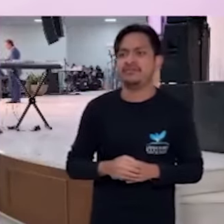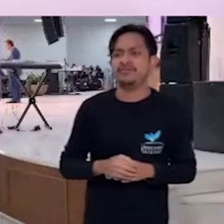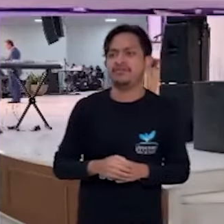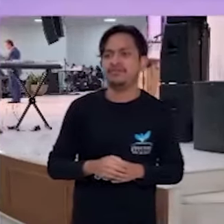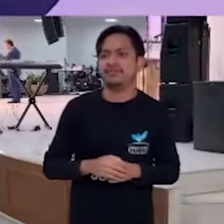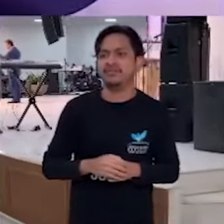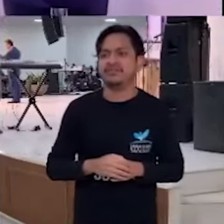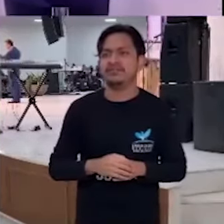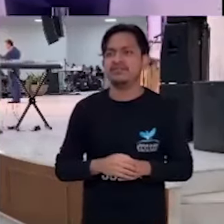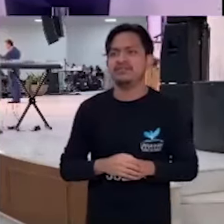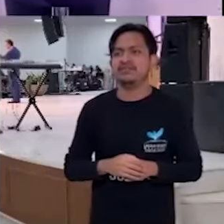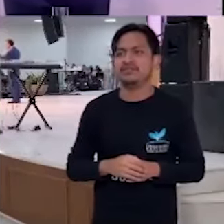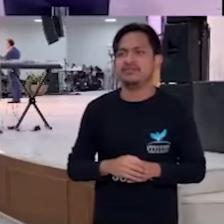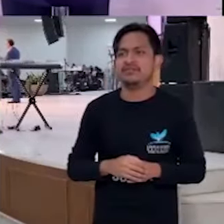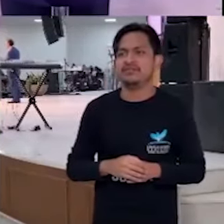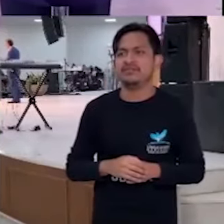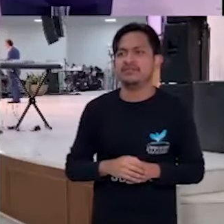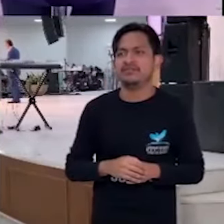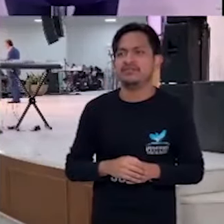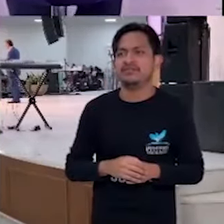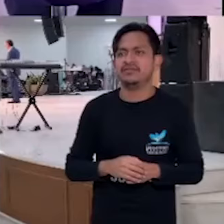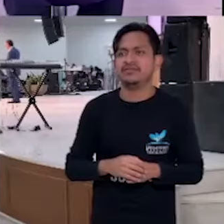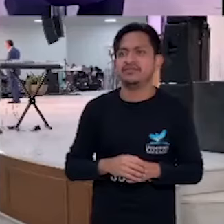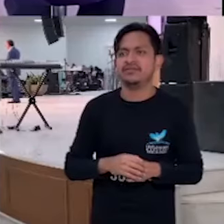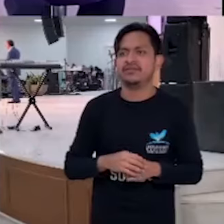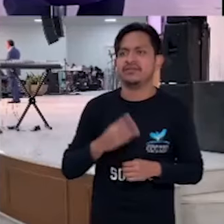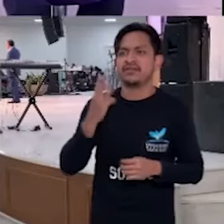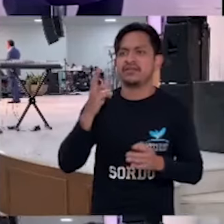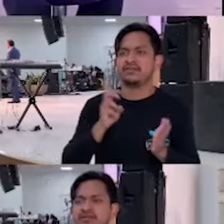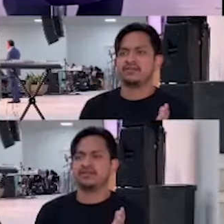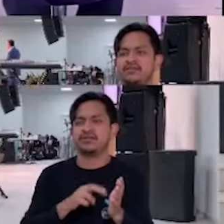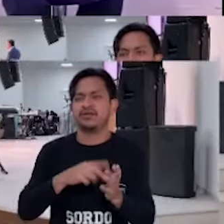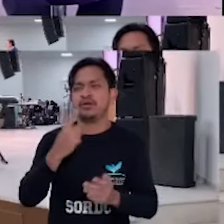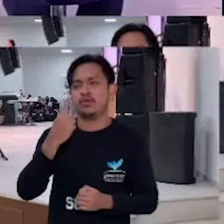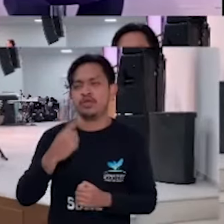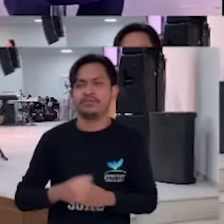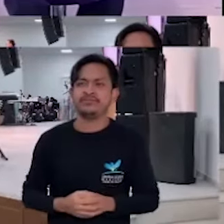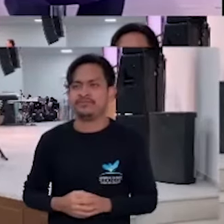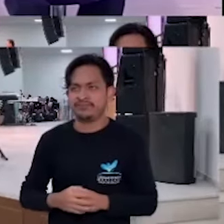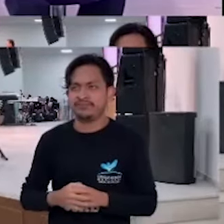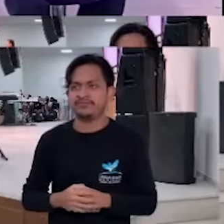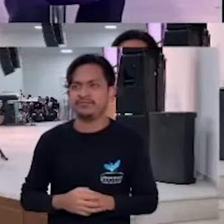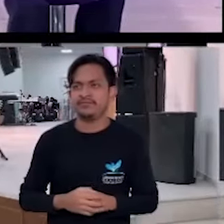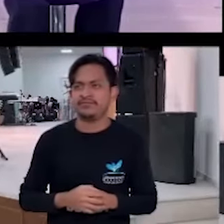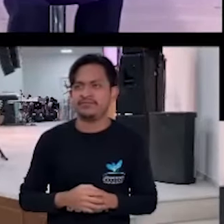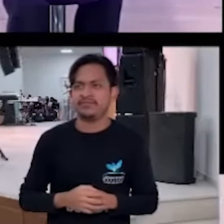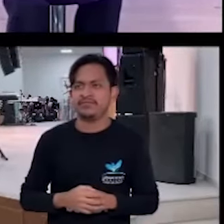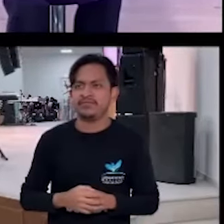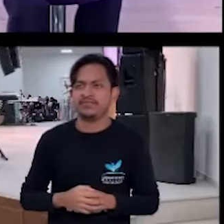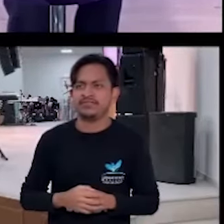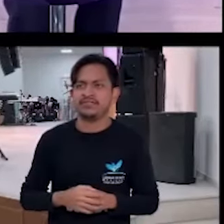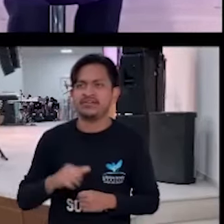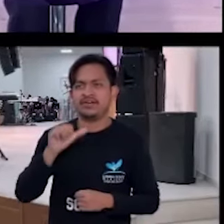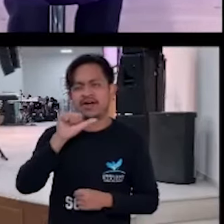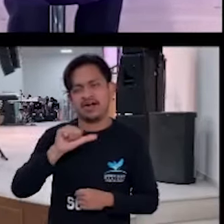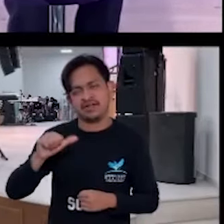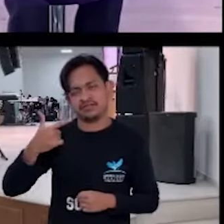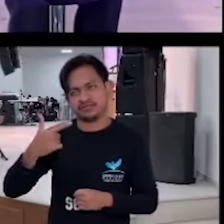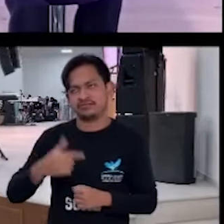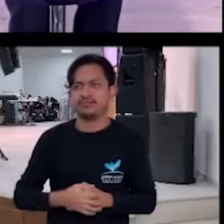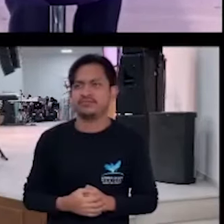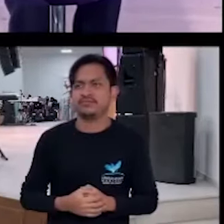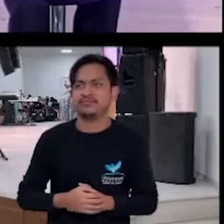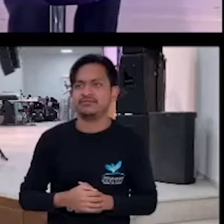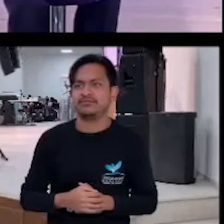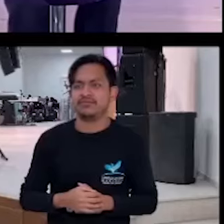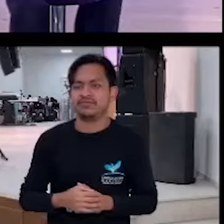Timoteo, capítulo 3, versículo 1 hasta el versículo 7. Le voy a dar lectura en